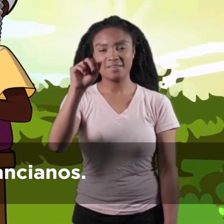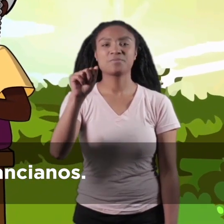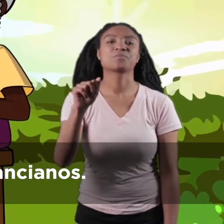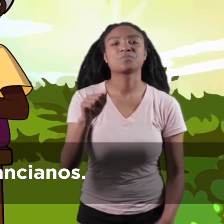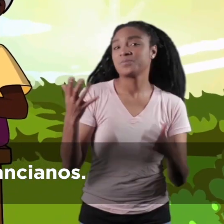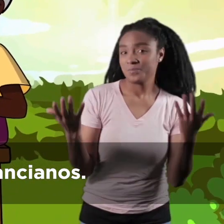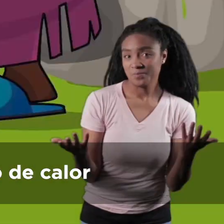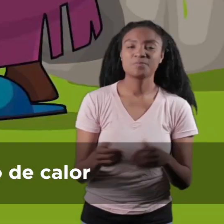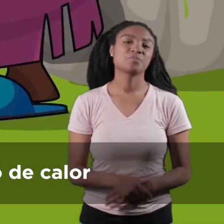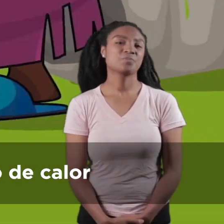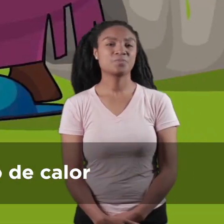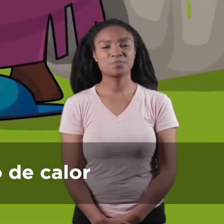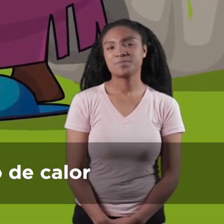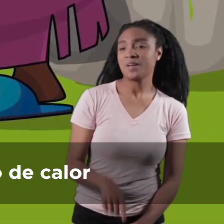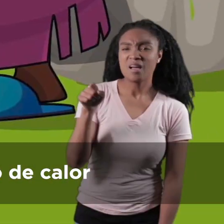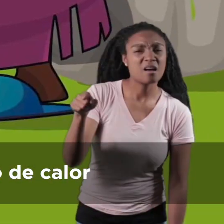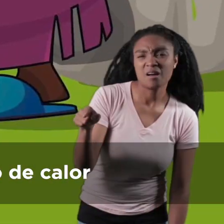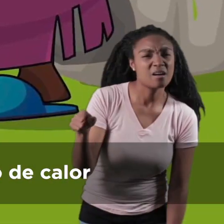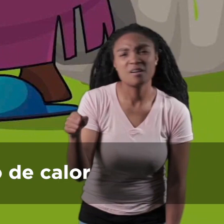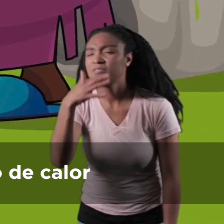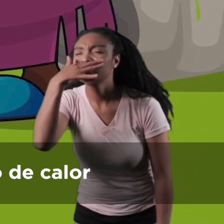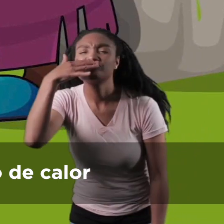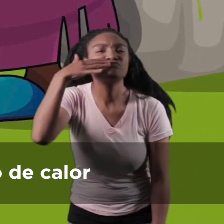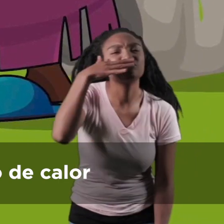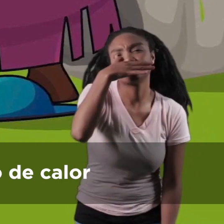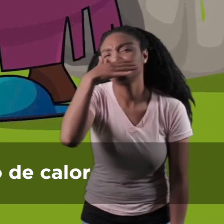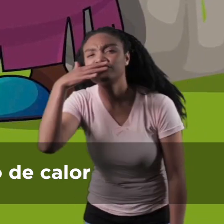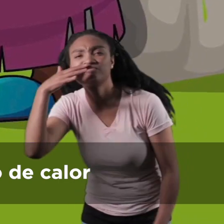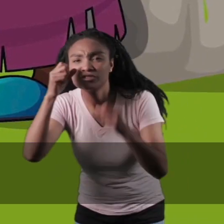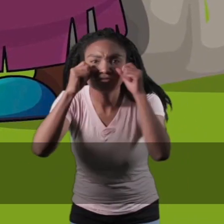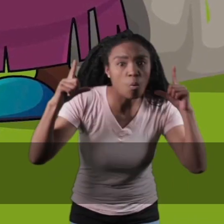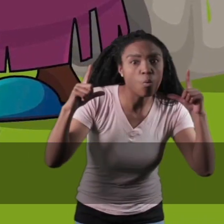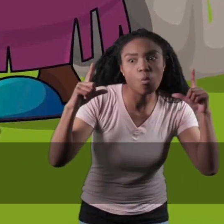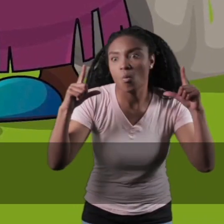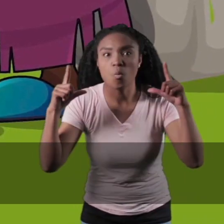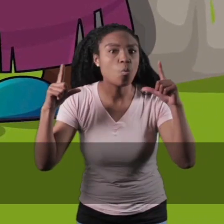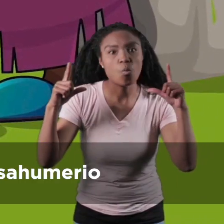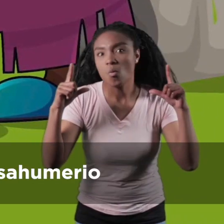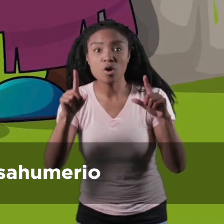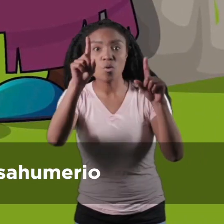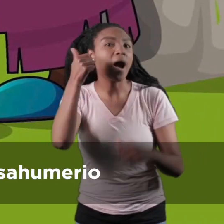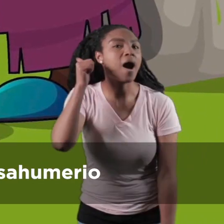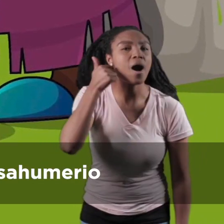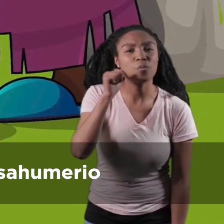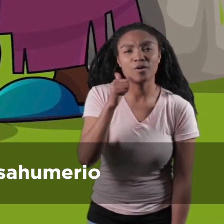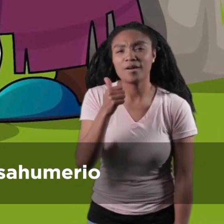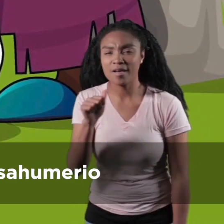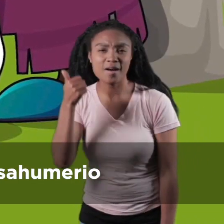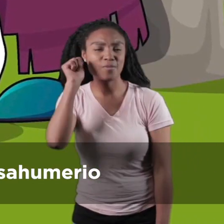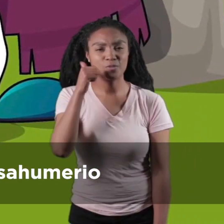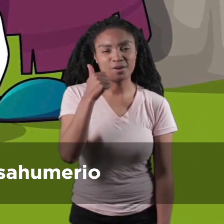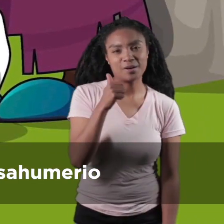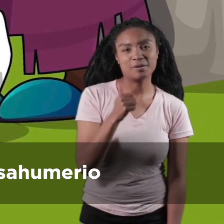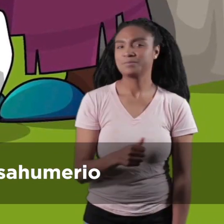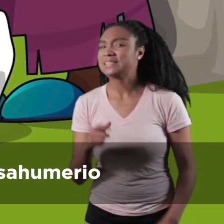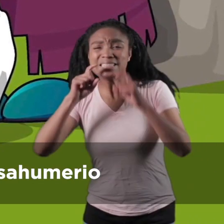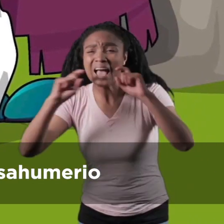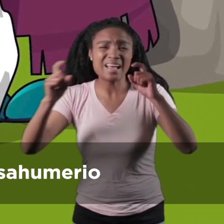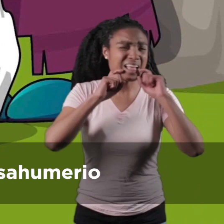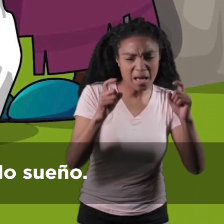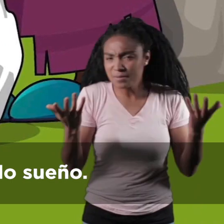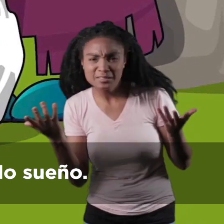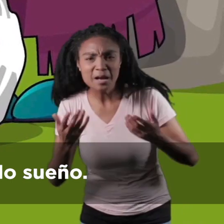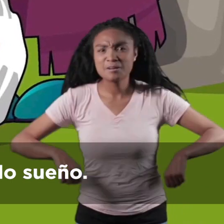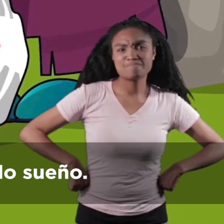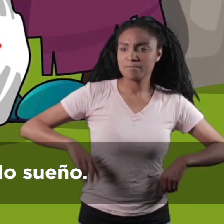y ancianos. Luego, Serafina sintió un poco de calor en su rostro y sintió que con un aromático